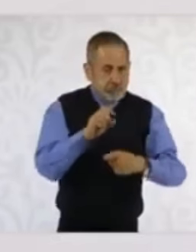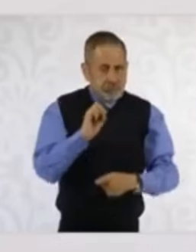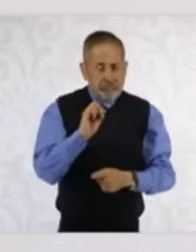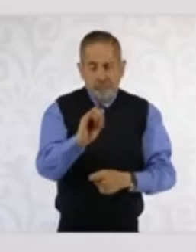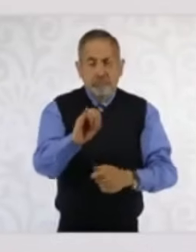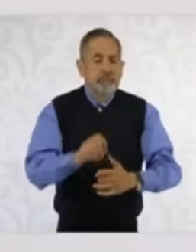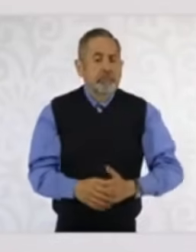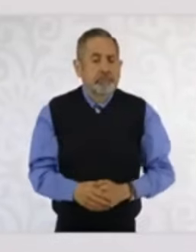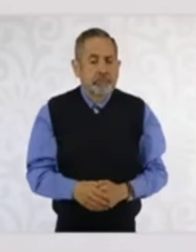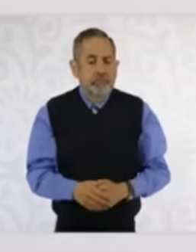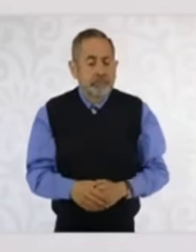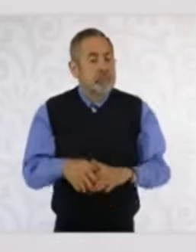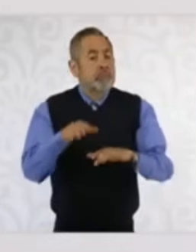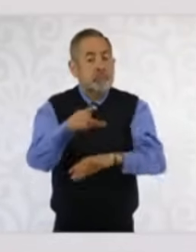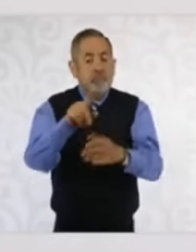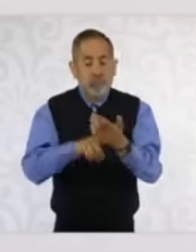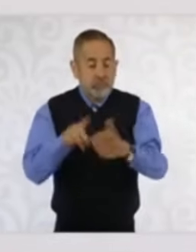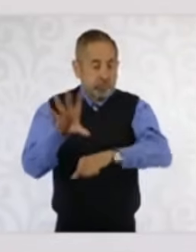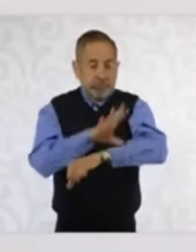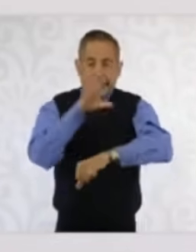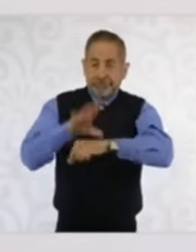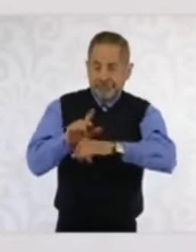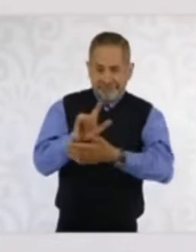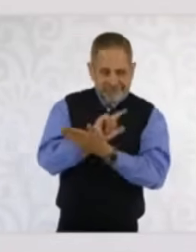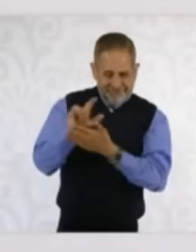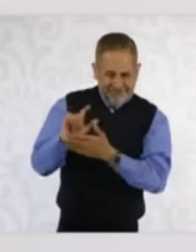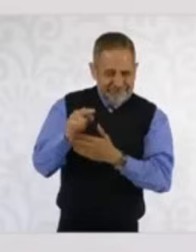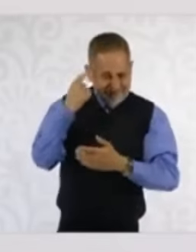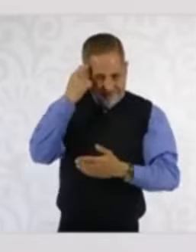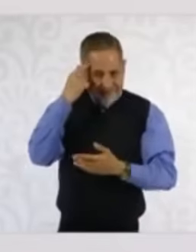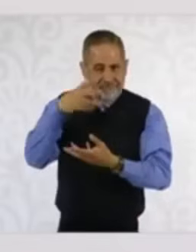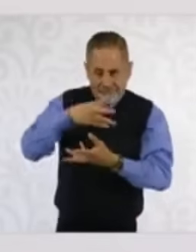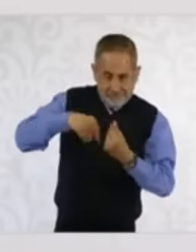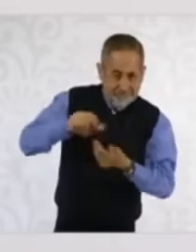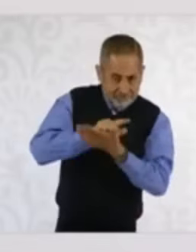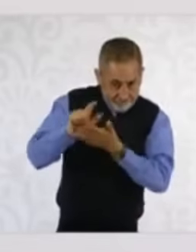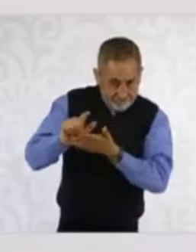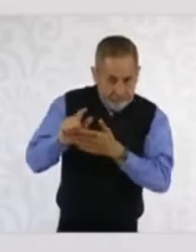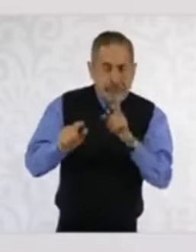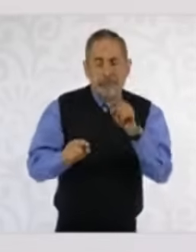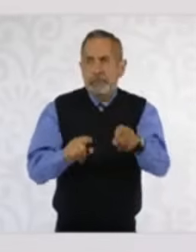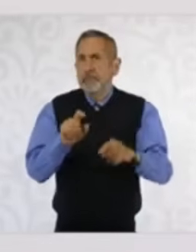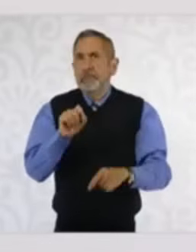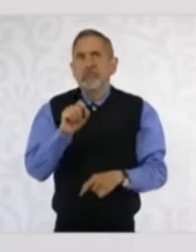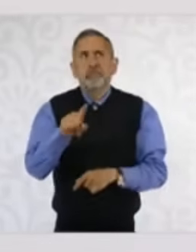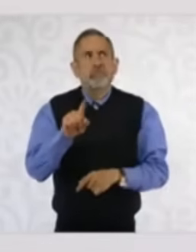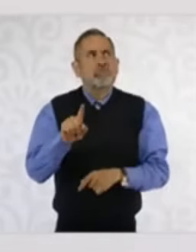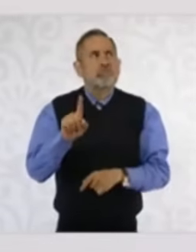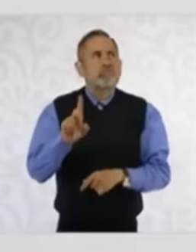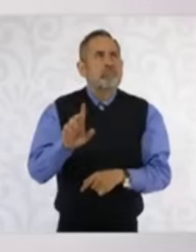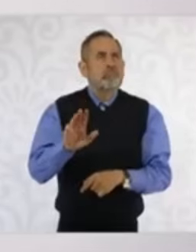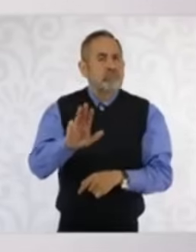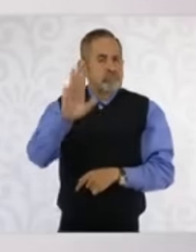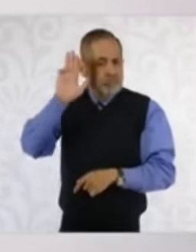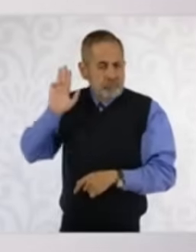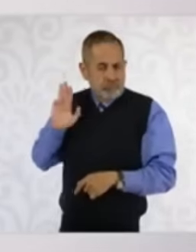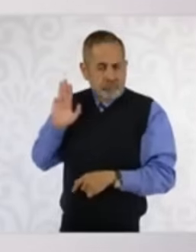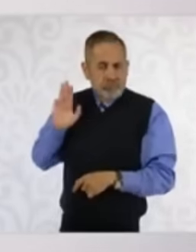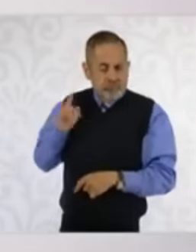pensiones mínimas insuficientes y tengan garantizado el último salario al momento de pensionarse, como se dijo hace un momento, hasta el tope de